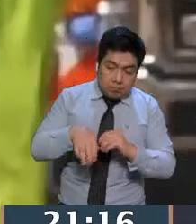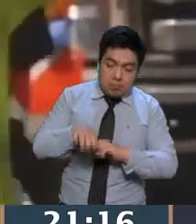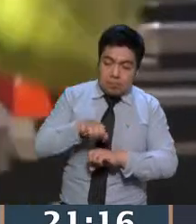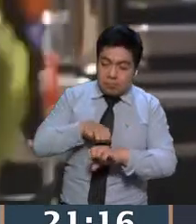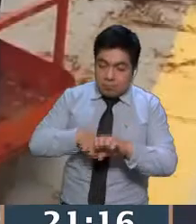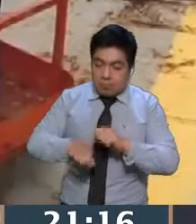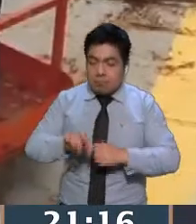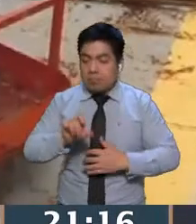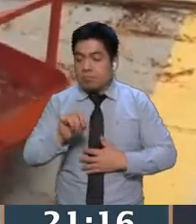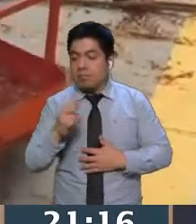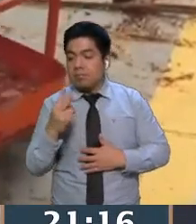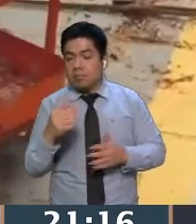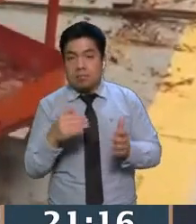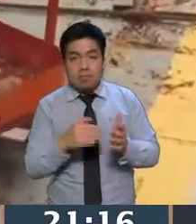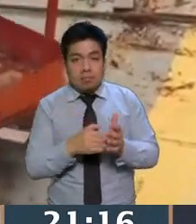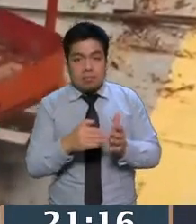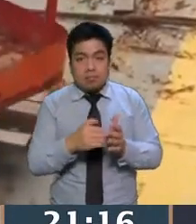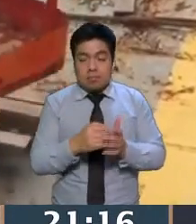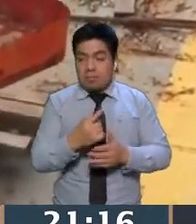con